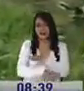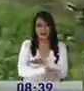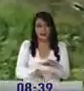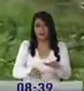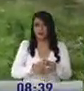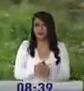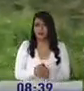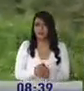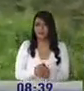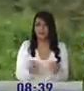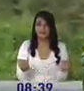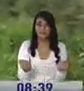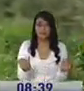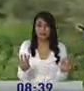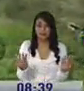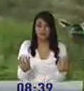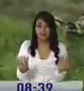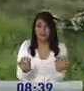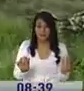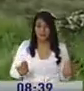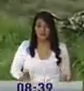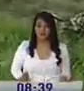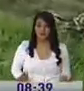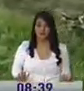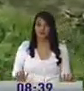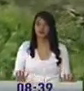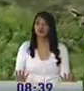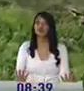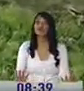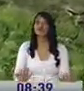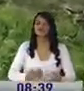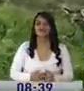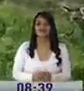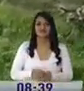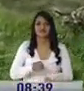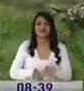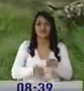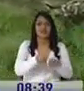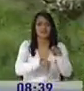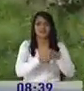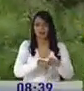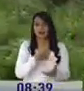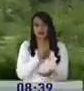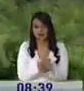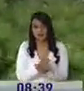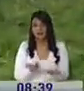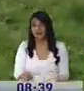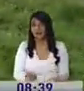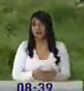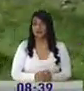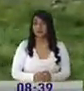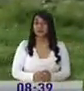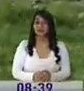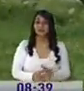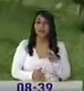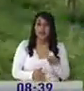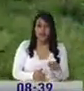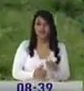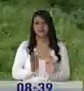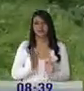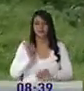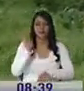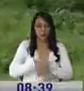las áreas verdes del sector mismo en general están bastante deterioradas eh uno es ese es uno de los motivos por la